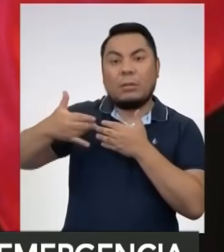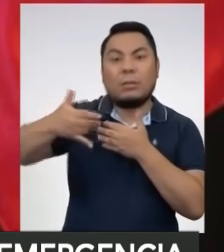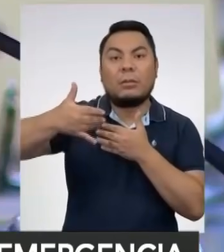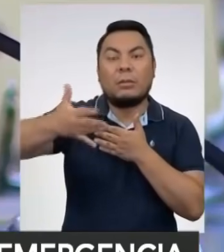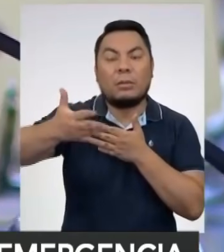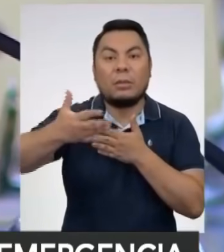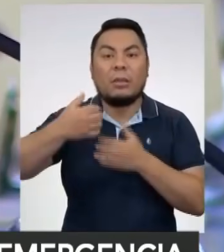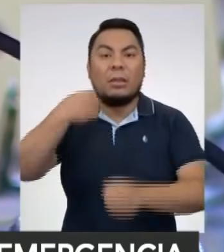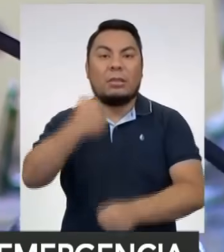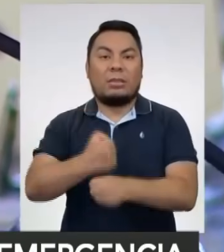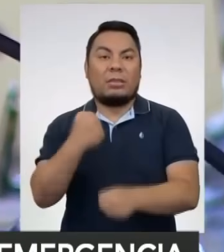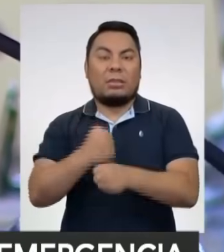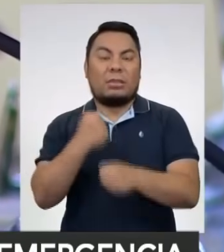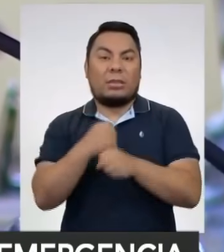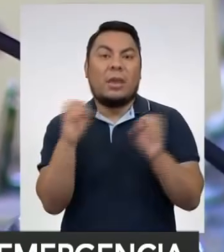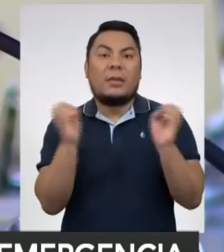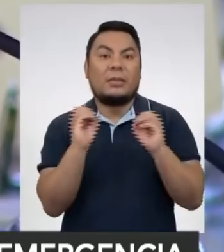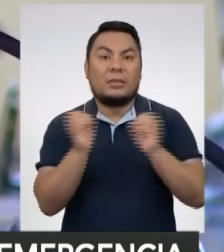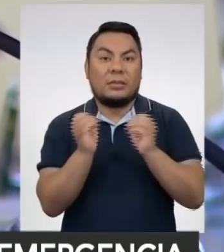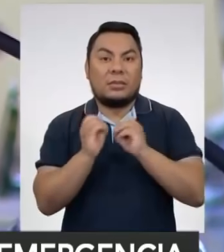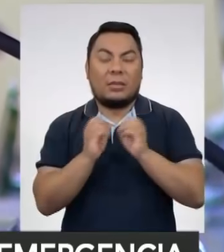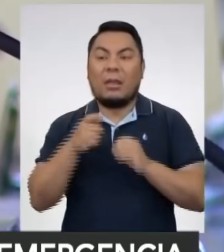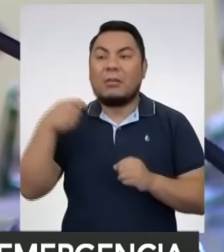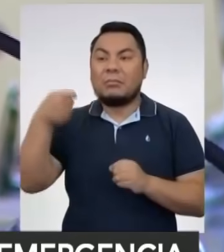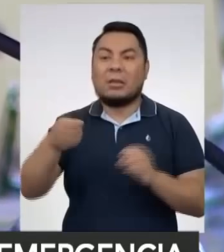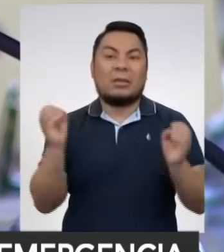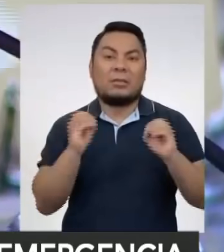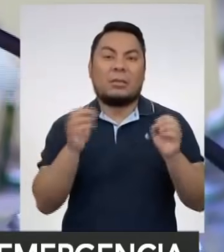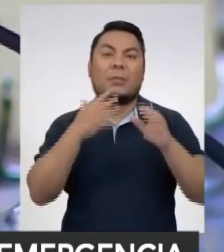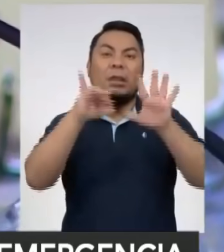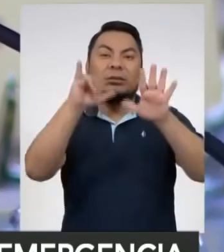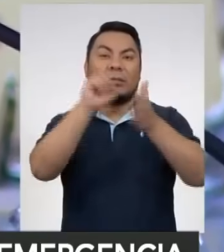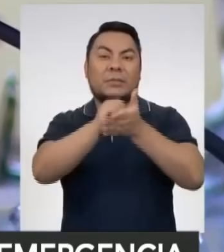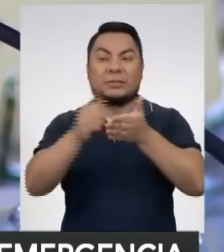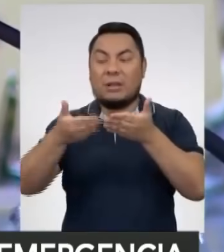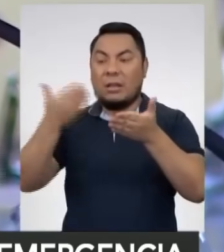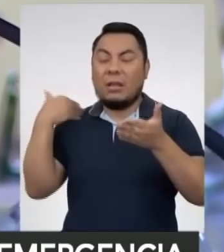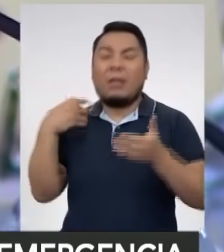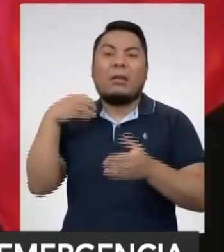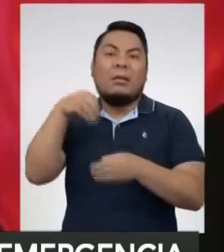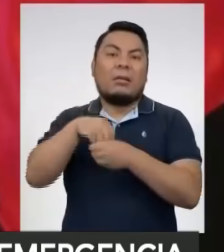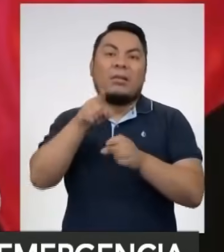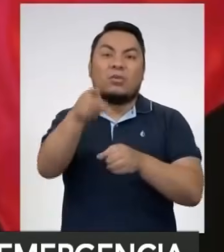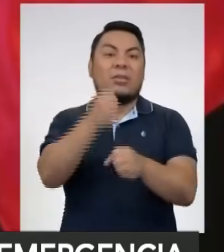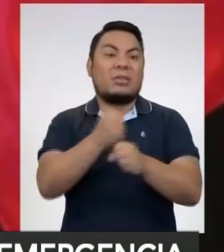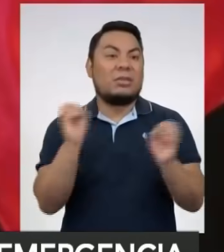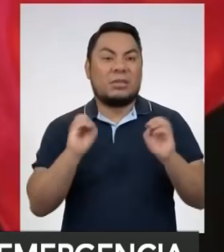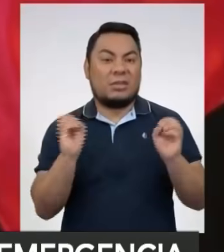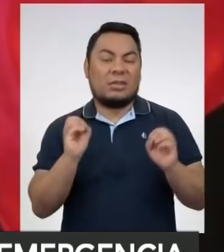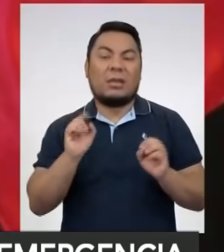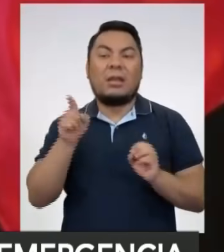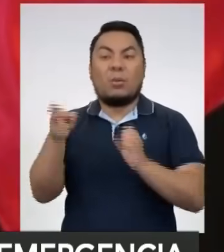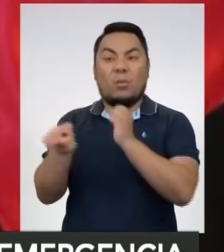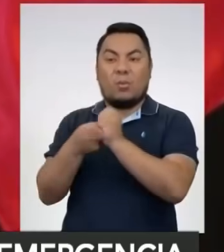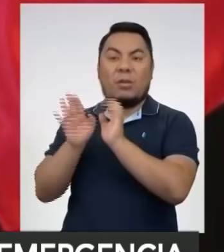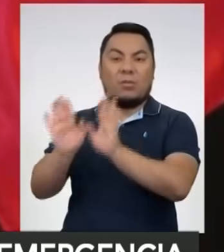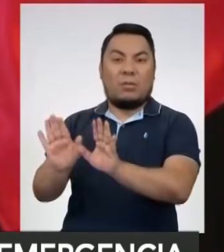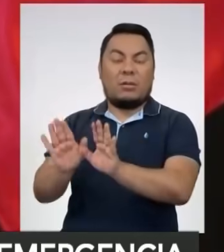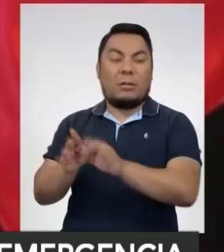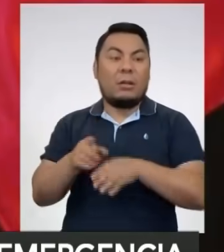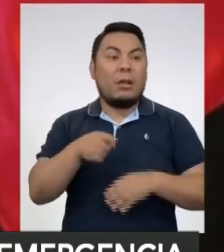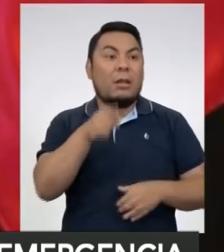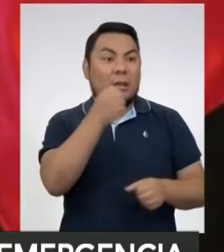previsionales obligatorios a la referida cuenta por al menos 6 meses consecutivos. Entonces queremos que este